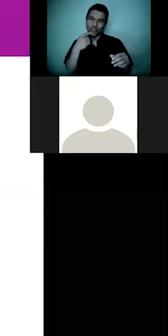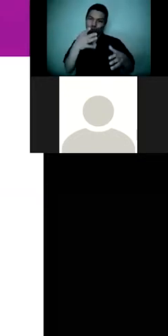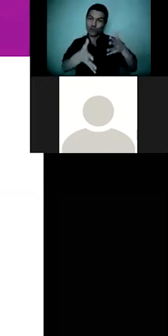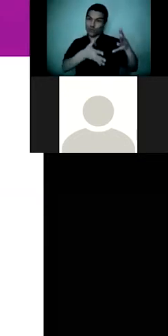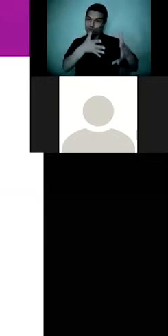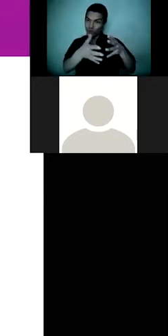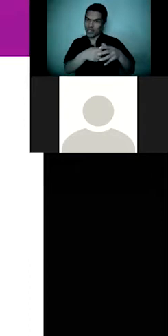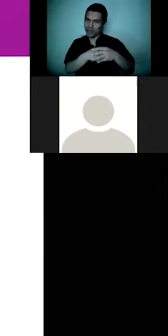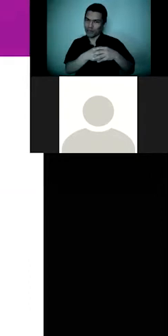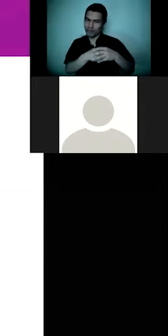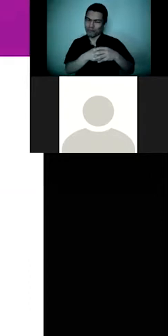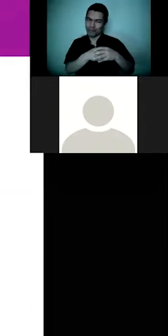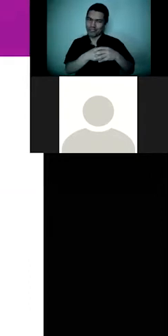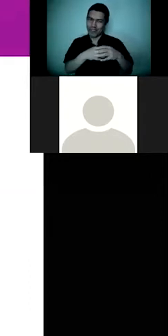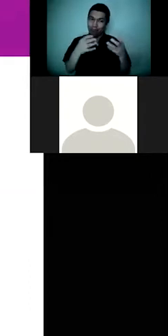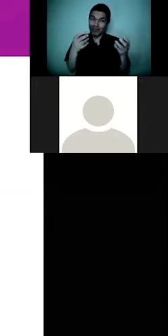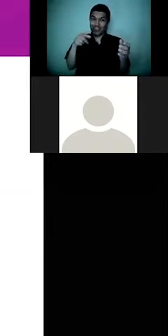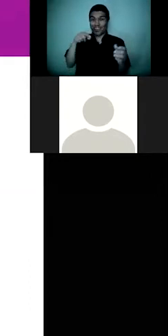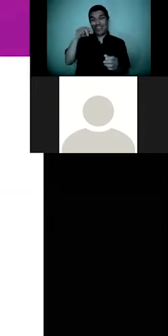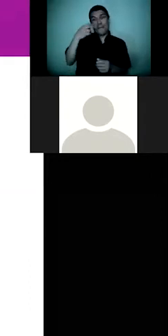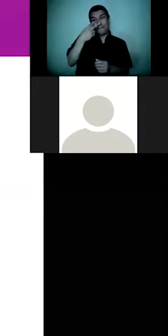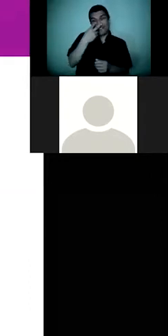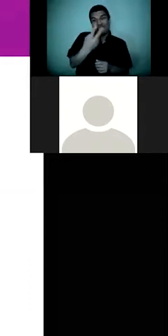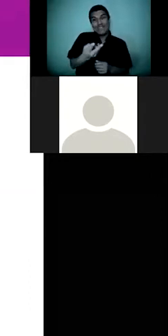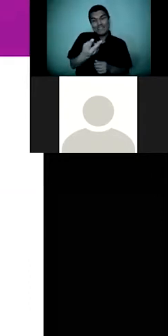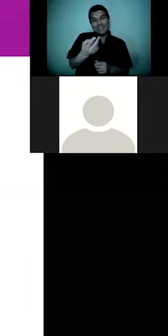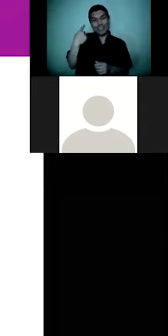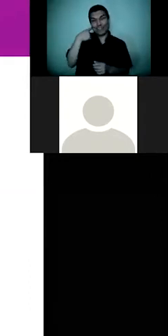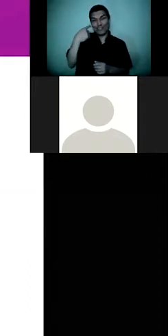Se ve como disminuido a la persona sorda.